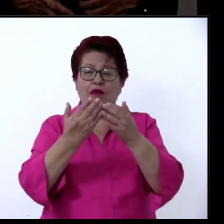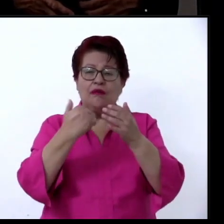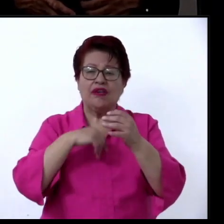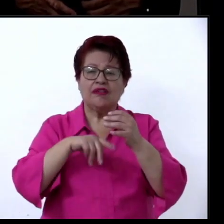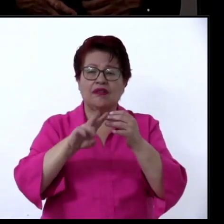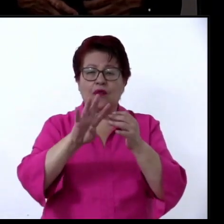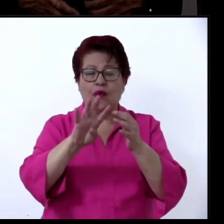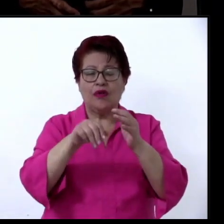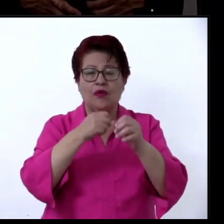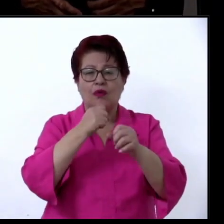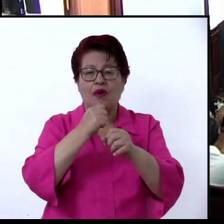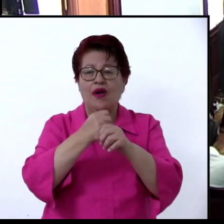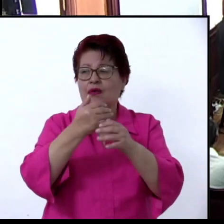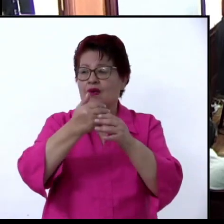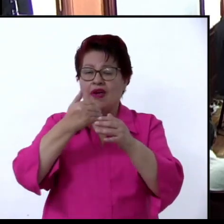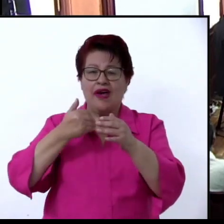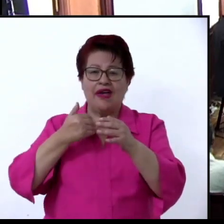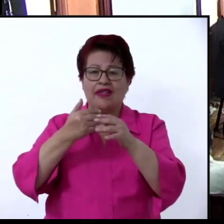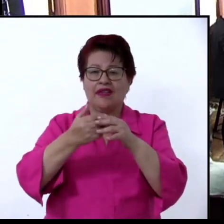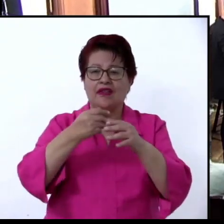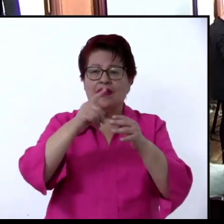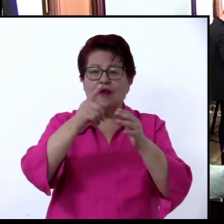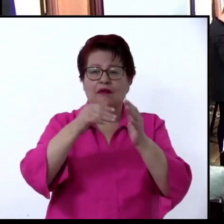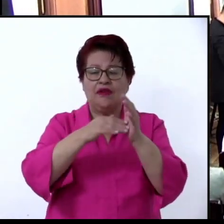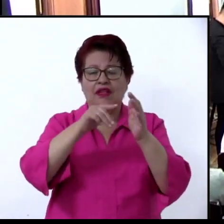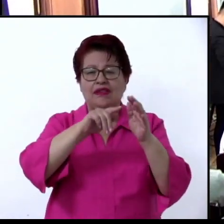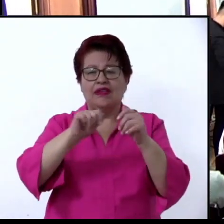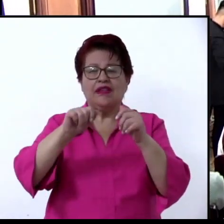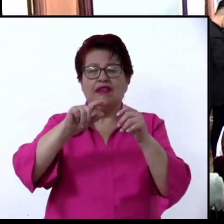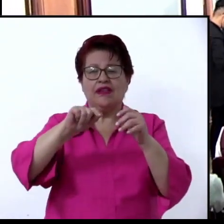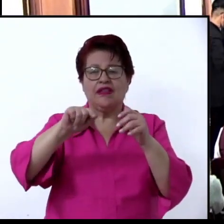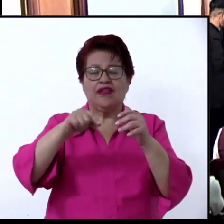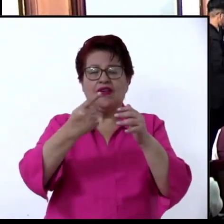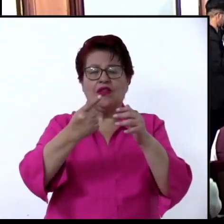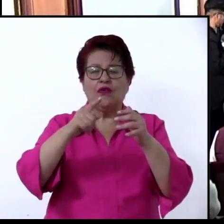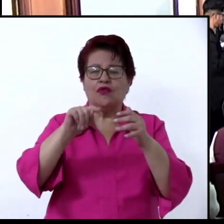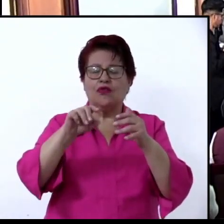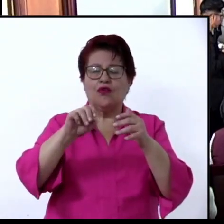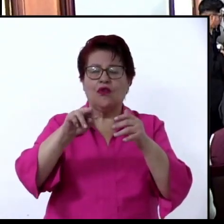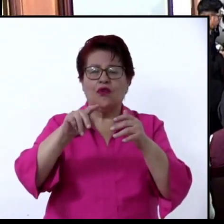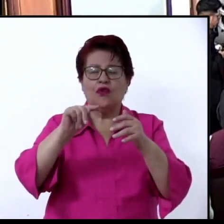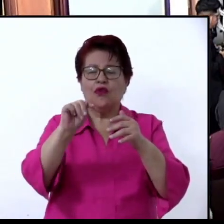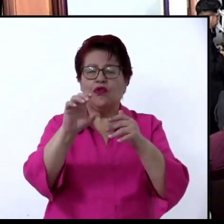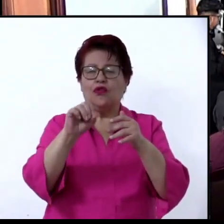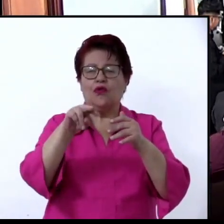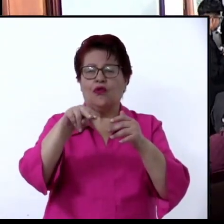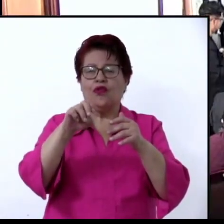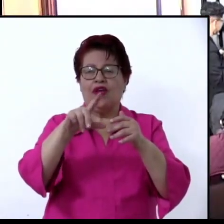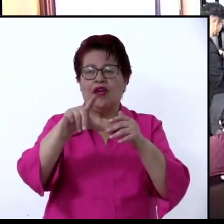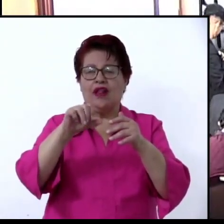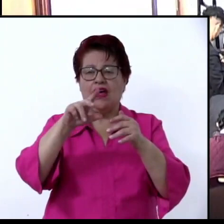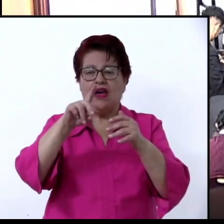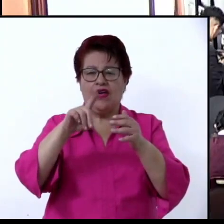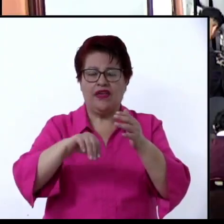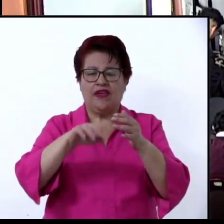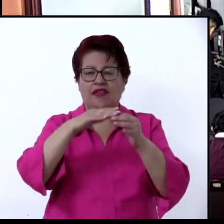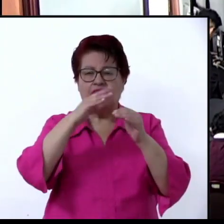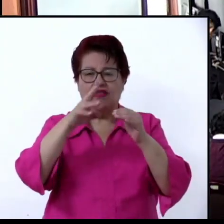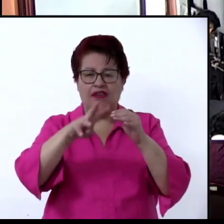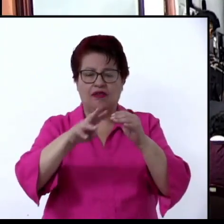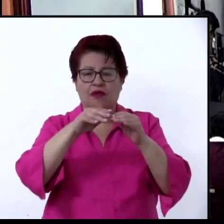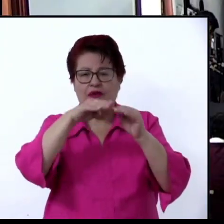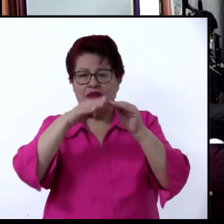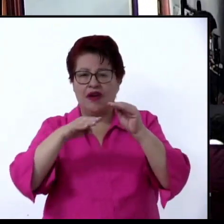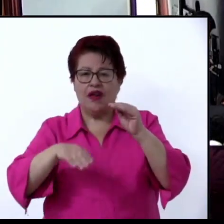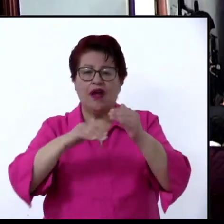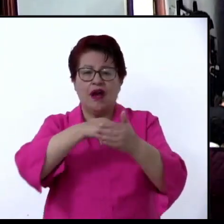en los 4 años previos. 1.772 toneladas de residuos sólidos de 19 barrancas con áreas que